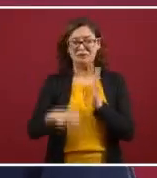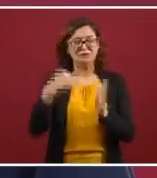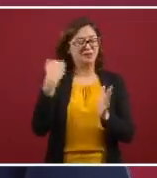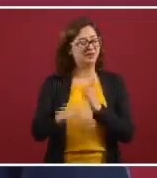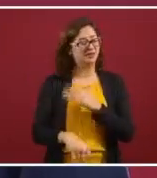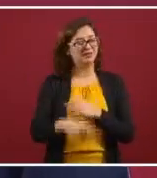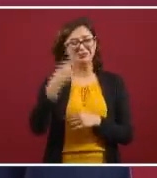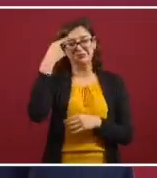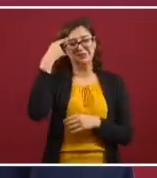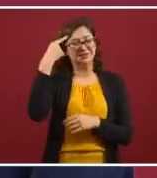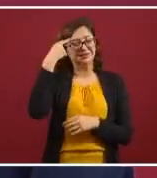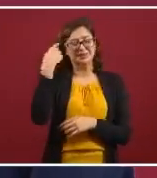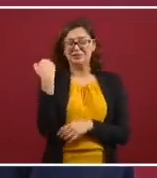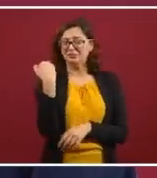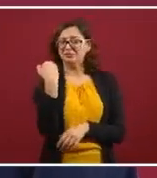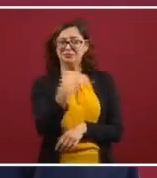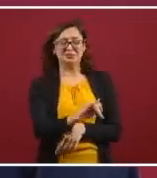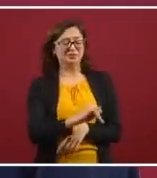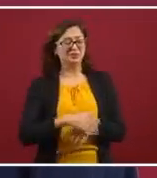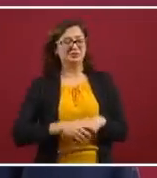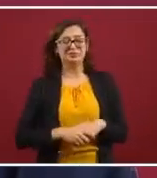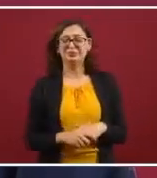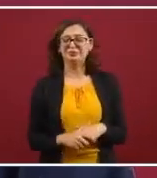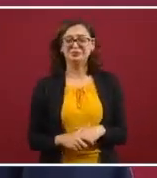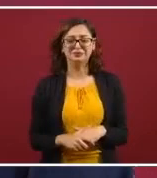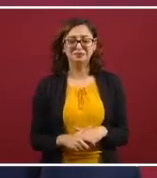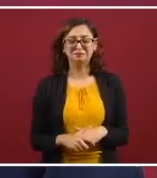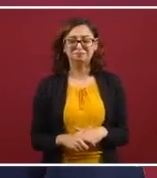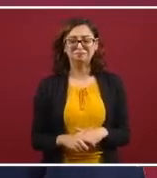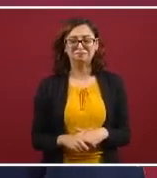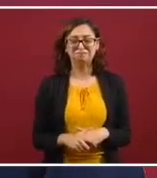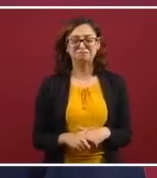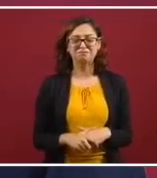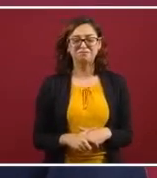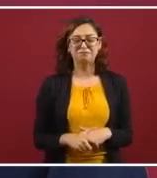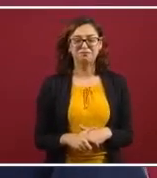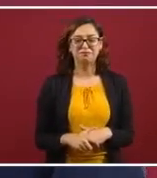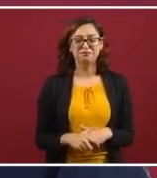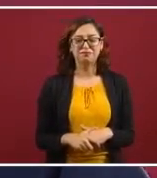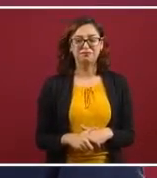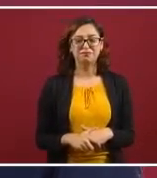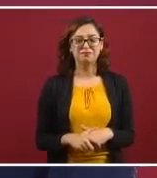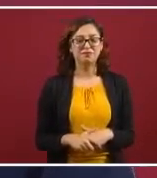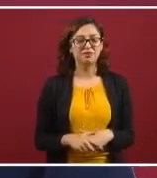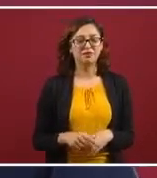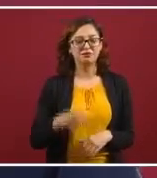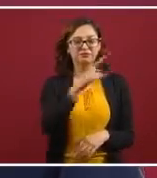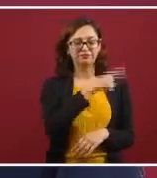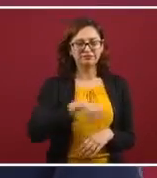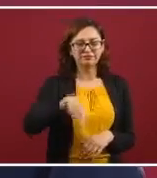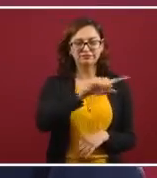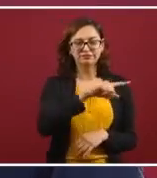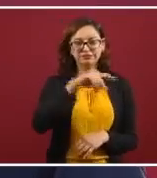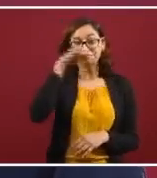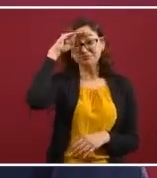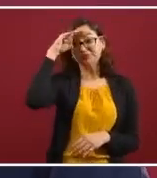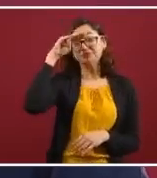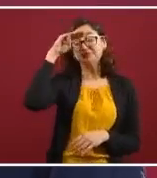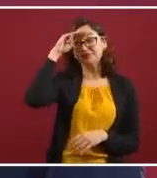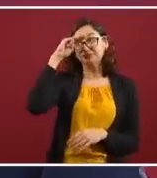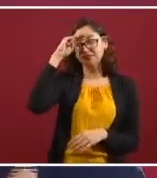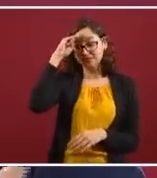fuera de lo normal. Pensaron que era el momento